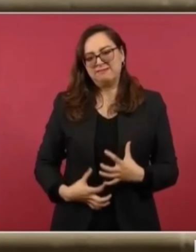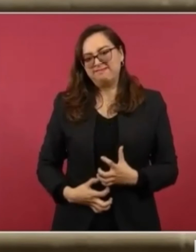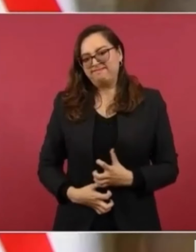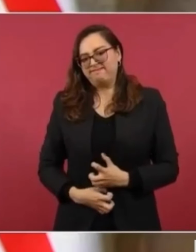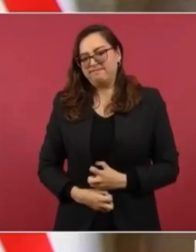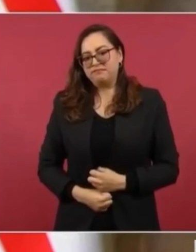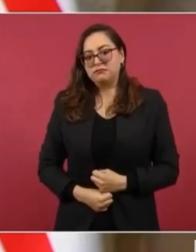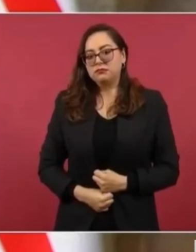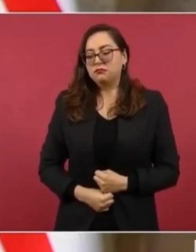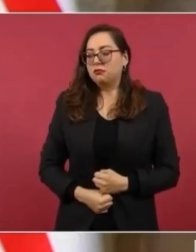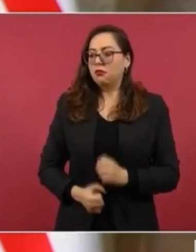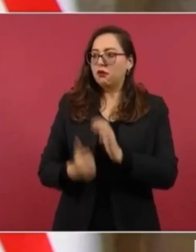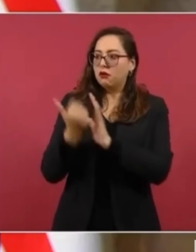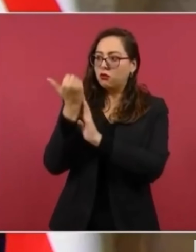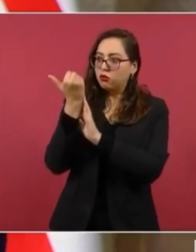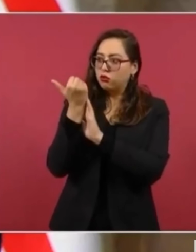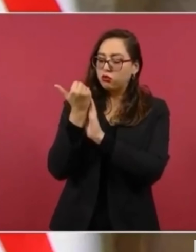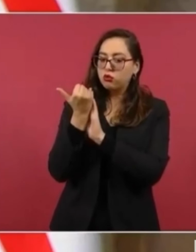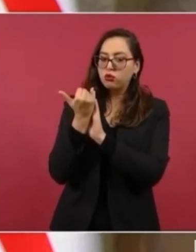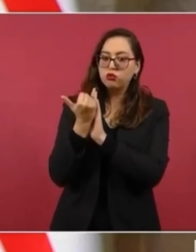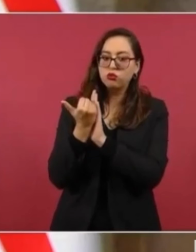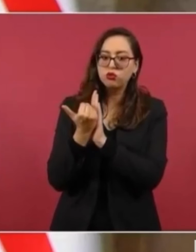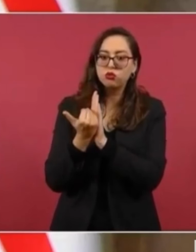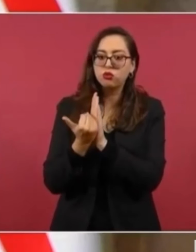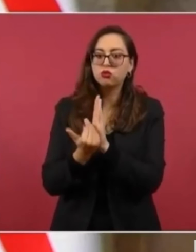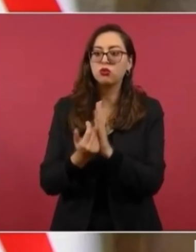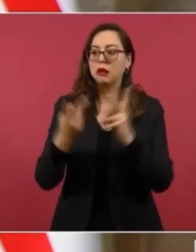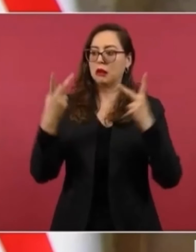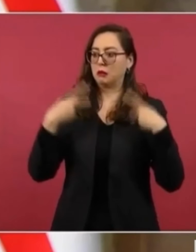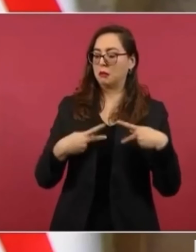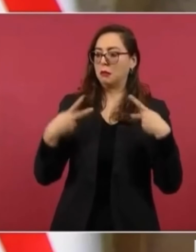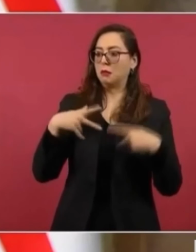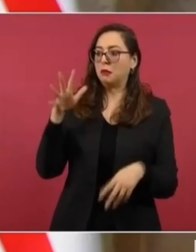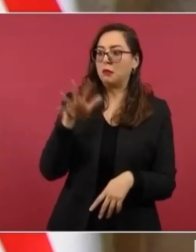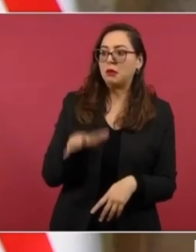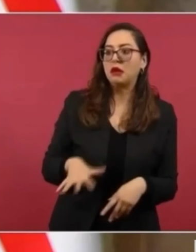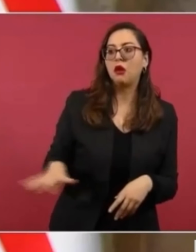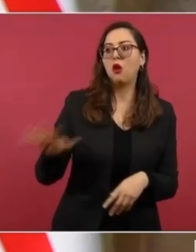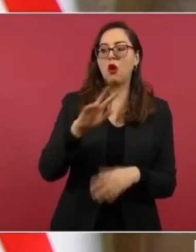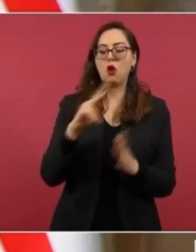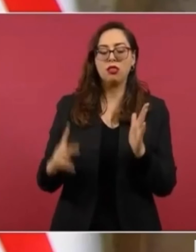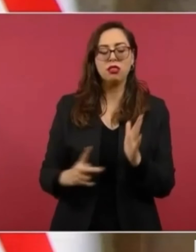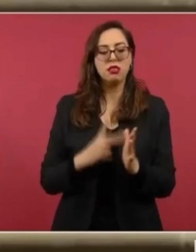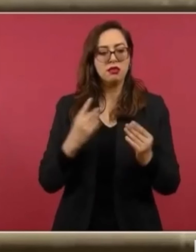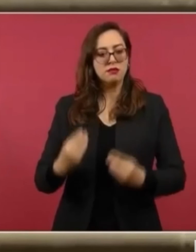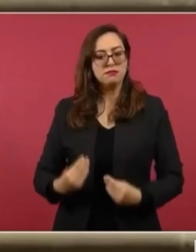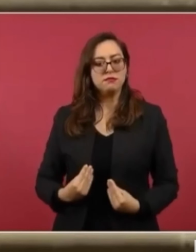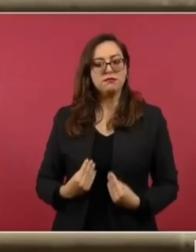permanece encendida la llama de la esperanza.